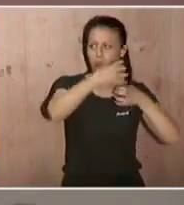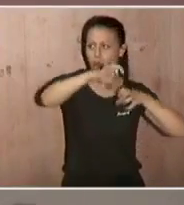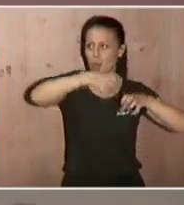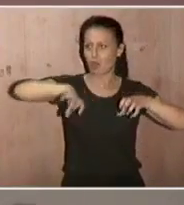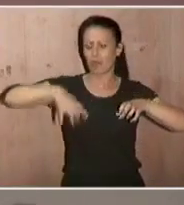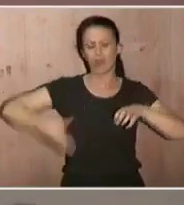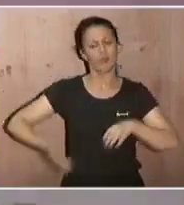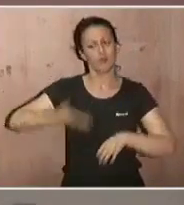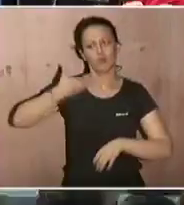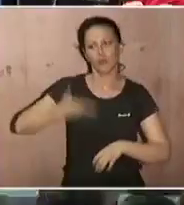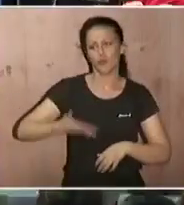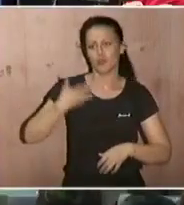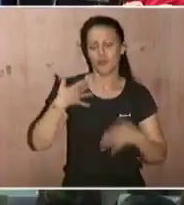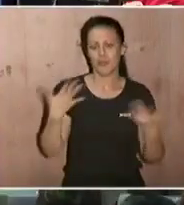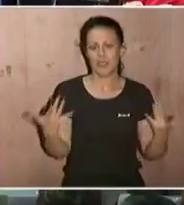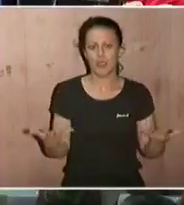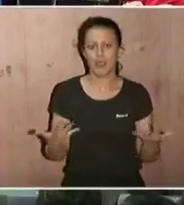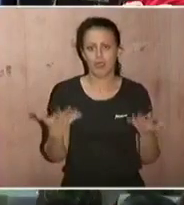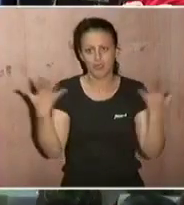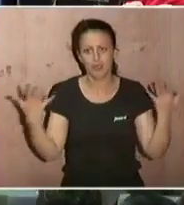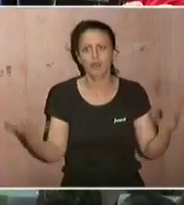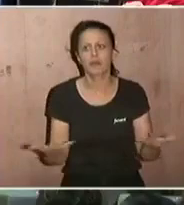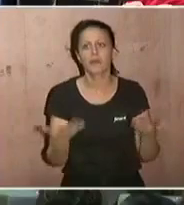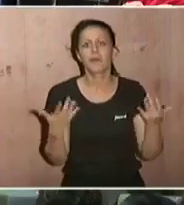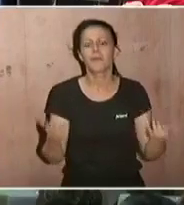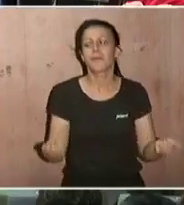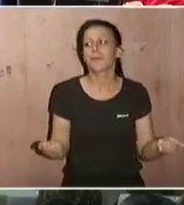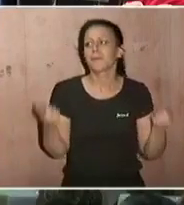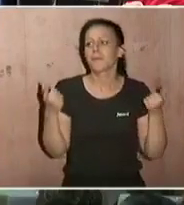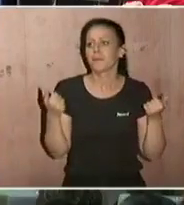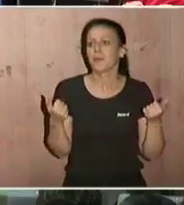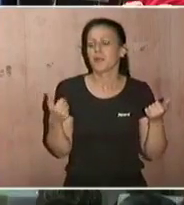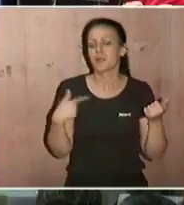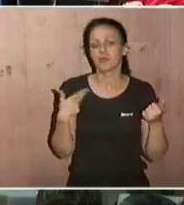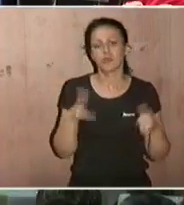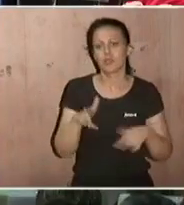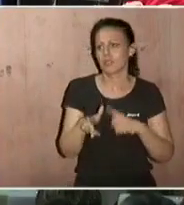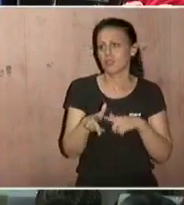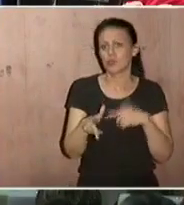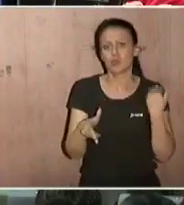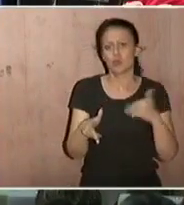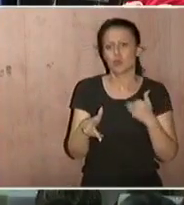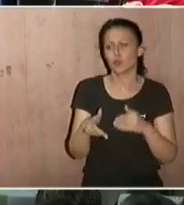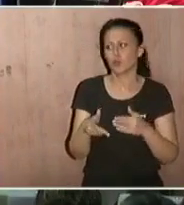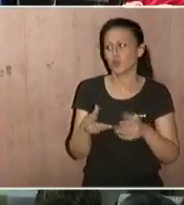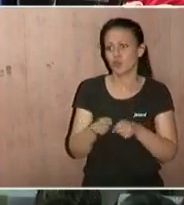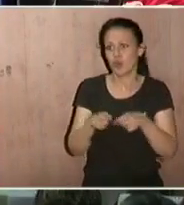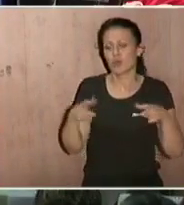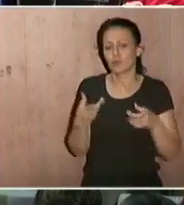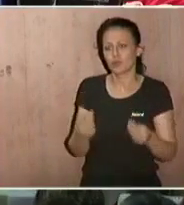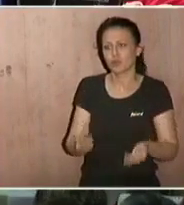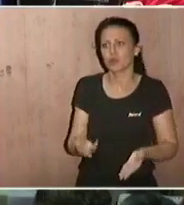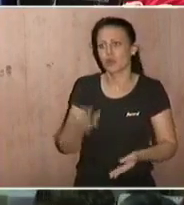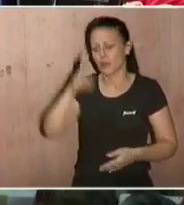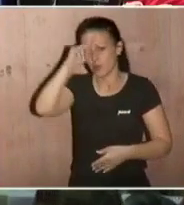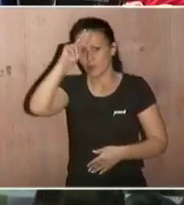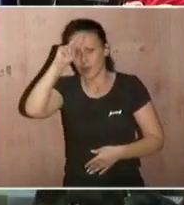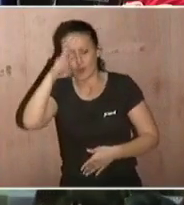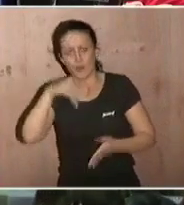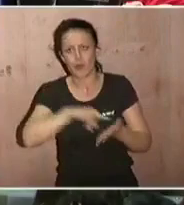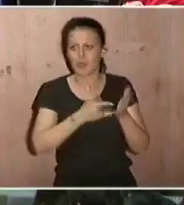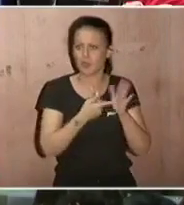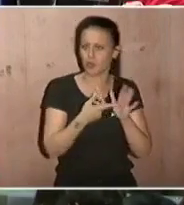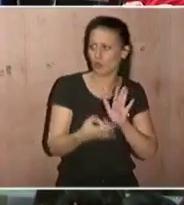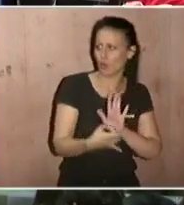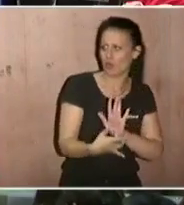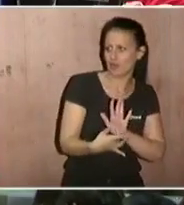para aligerar el peso que teníamos en la carrera de Derecho, a la preocupación por el método y la